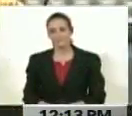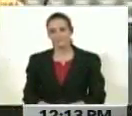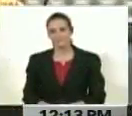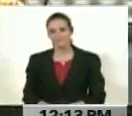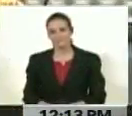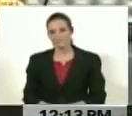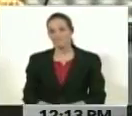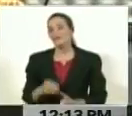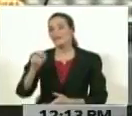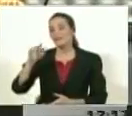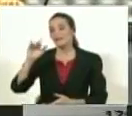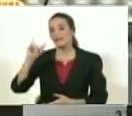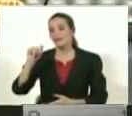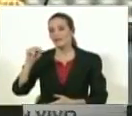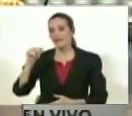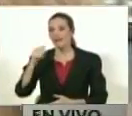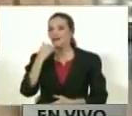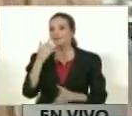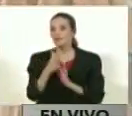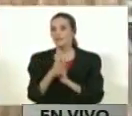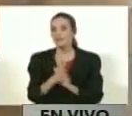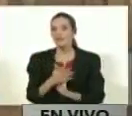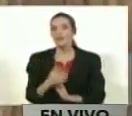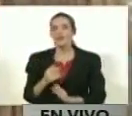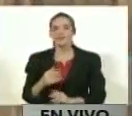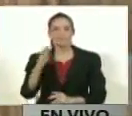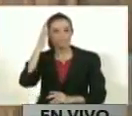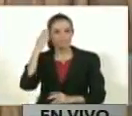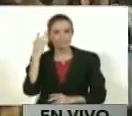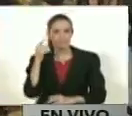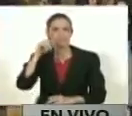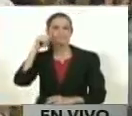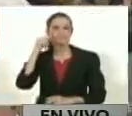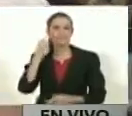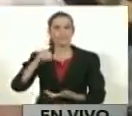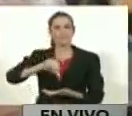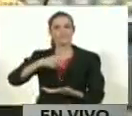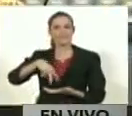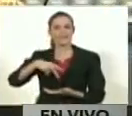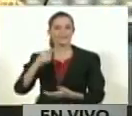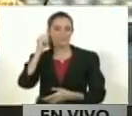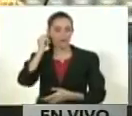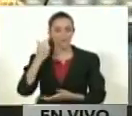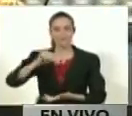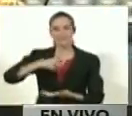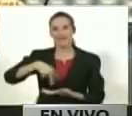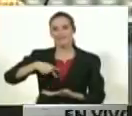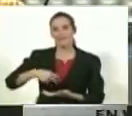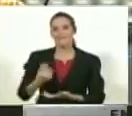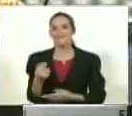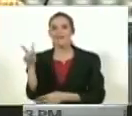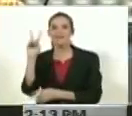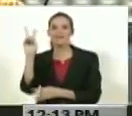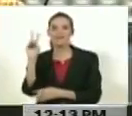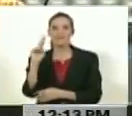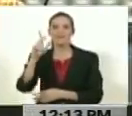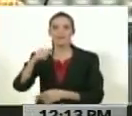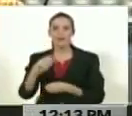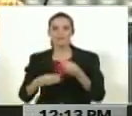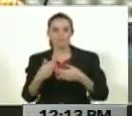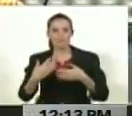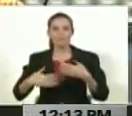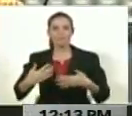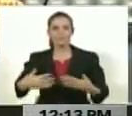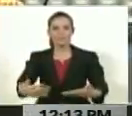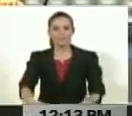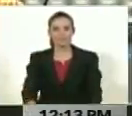A Marianela, la rubia de la salsa también. Las mujeres salseras venezolanas van marcando la